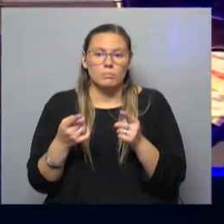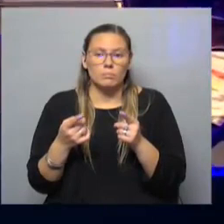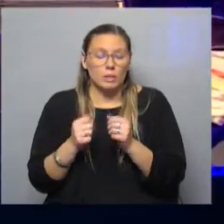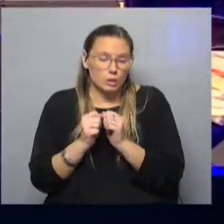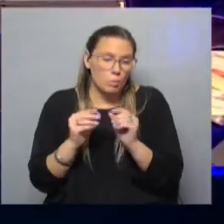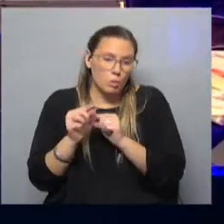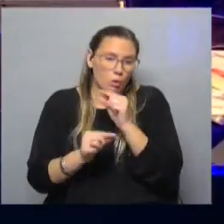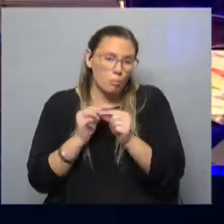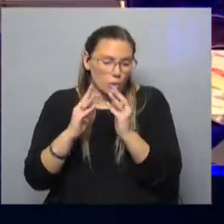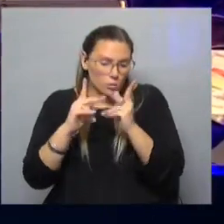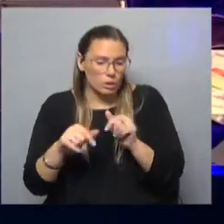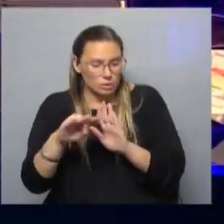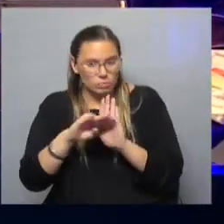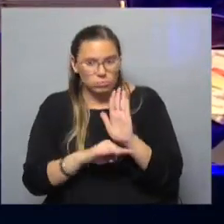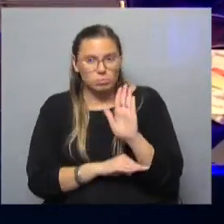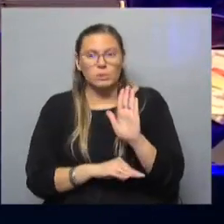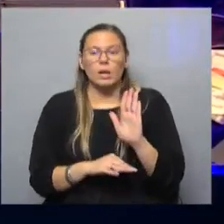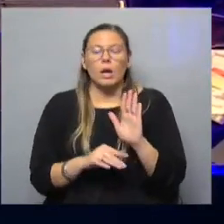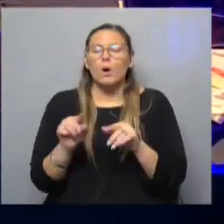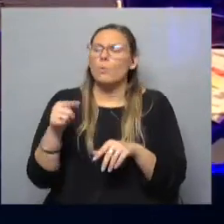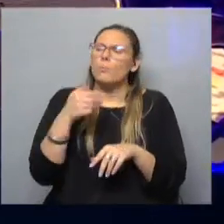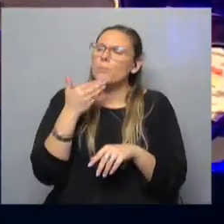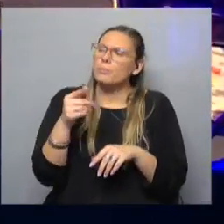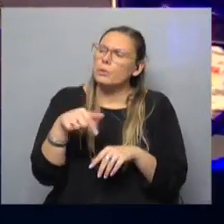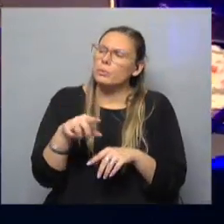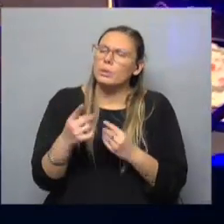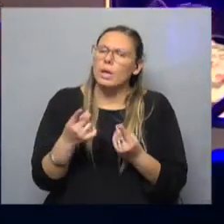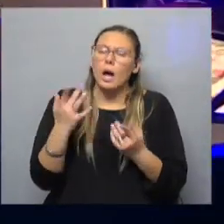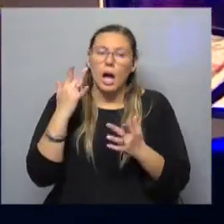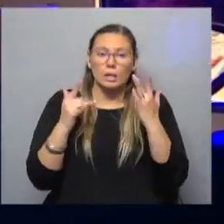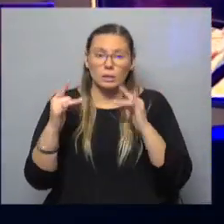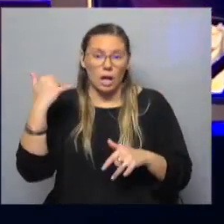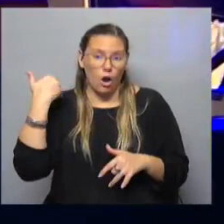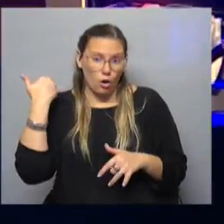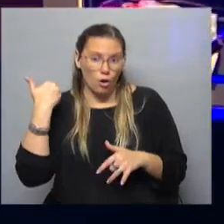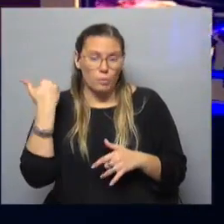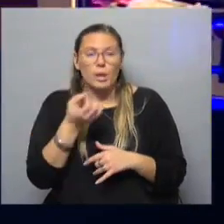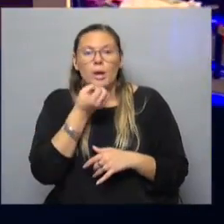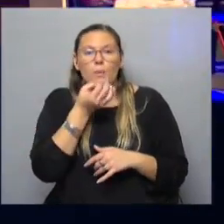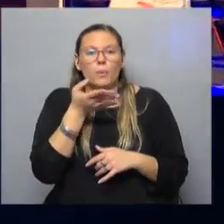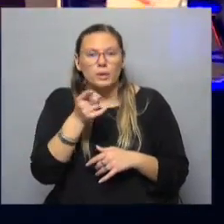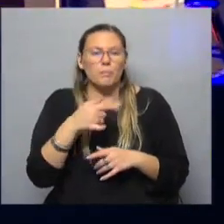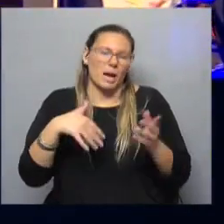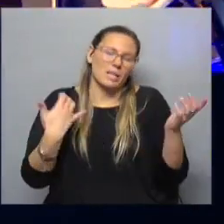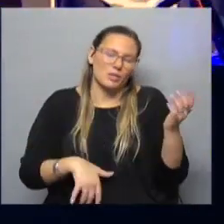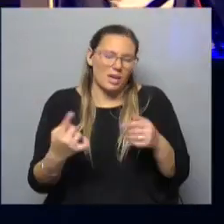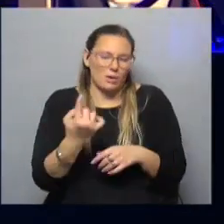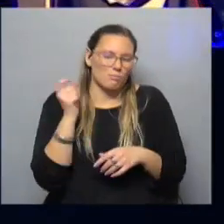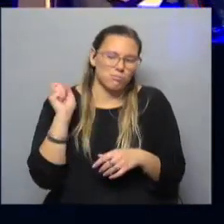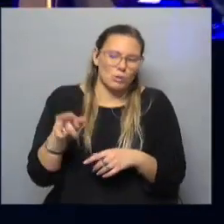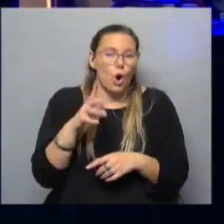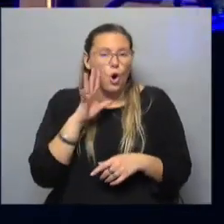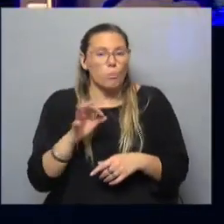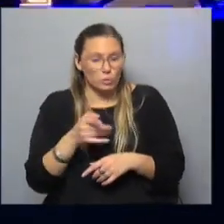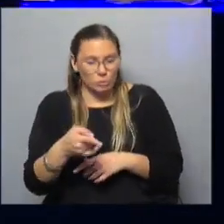que se fue formando la grilla. Una pregunta, para ustedes, así como artistas jóvenes, ¿qué tiene de bueno, más allá de sus toques individuales, tener esta